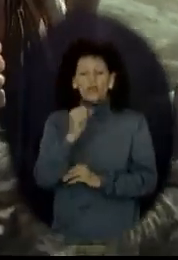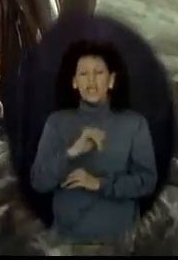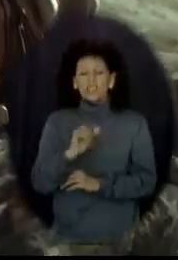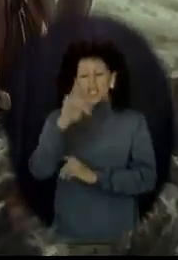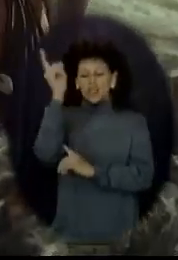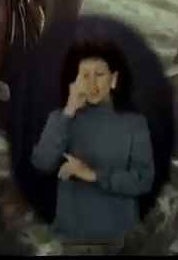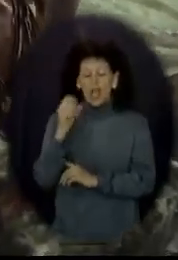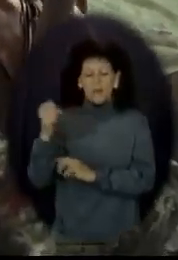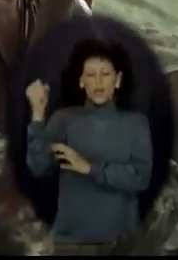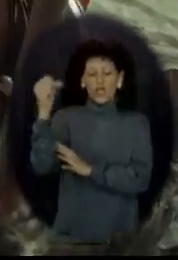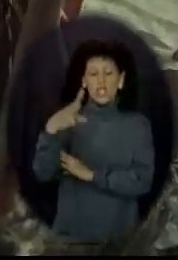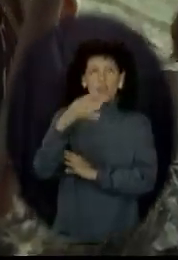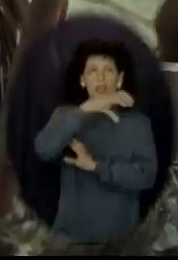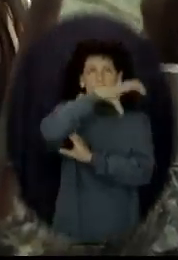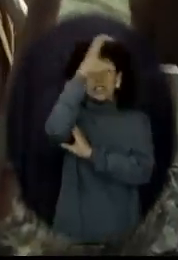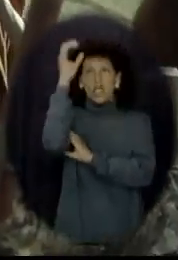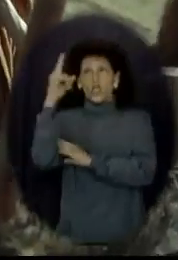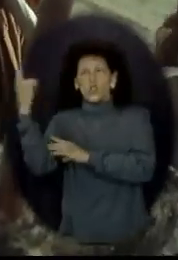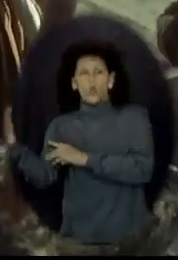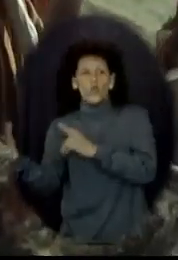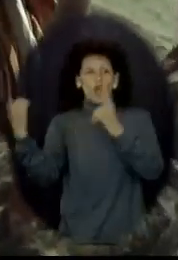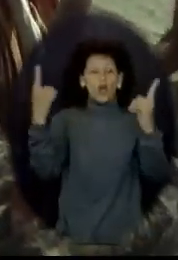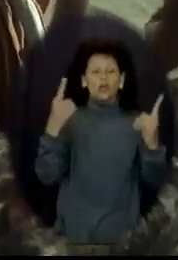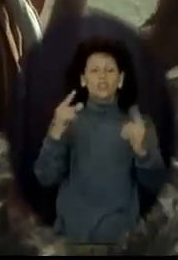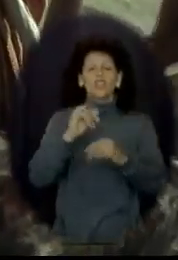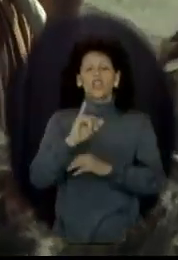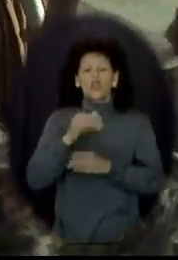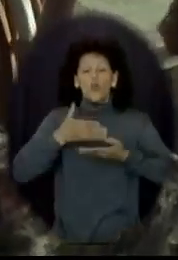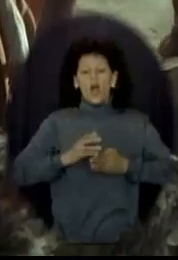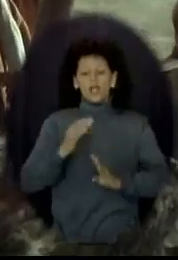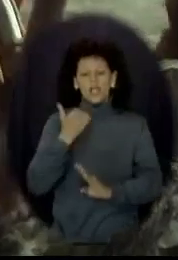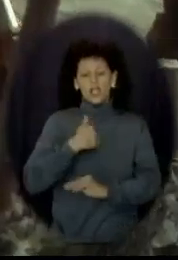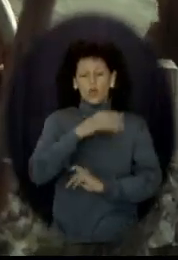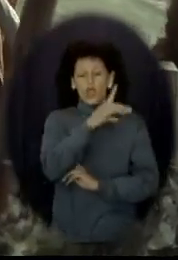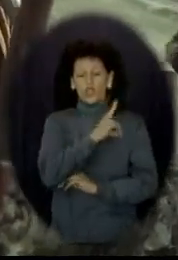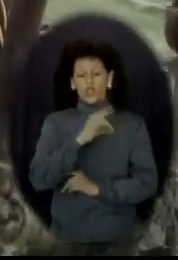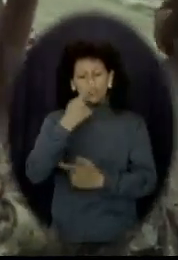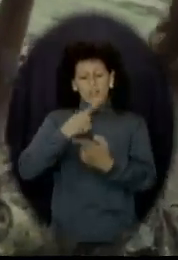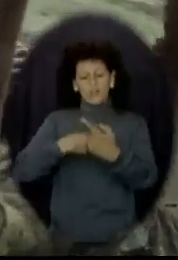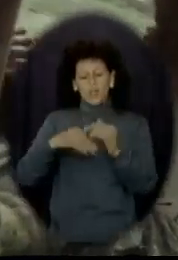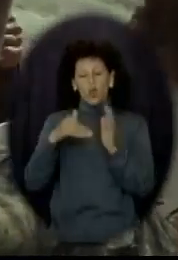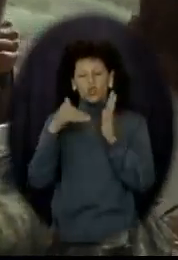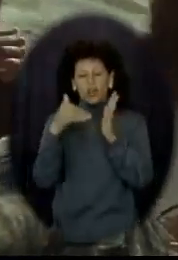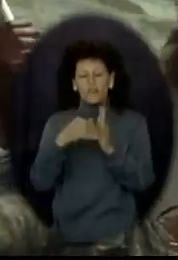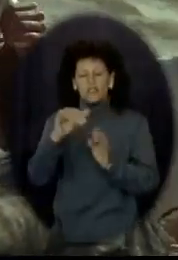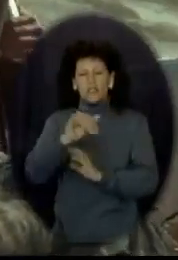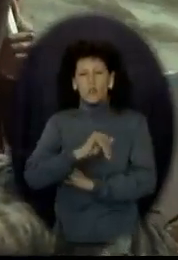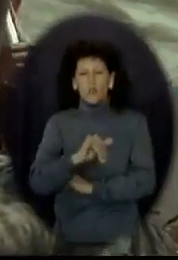Porque así como el relámpago al brillar ilumina el cielo, así será el Hijo del Hombre en el día de su regreso.